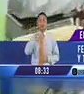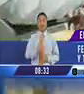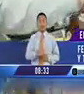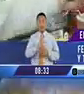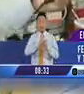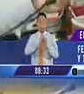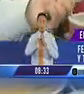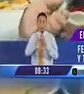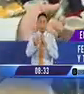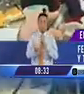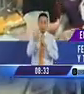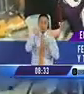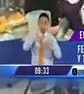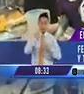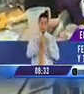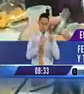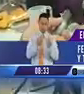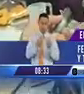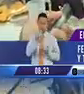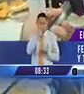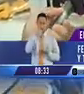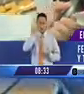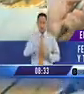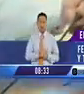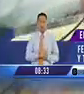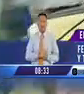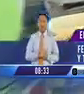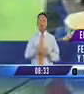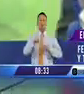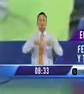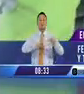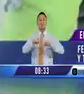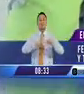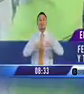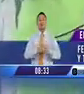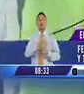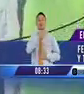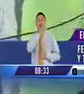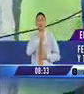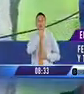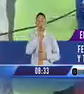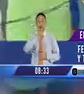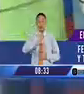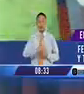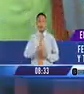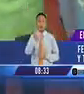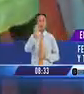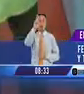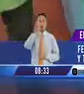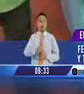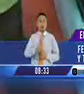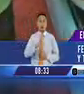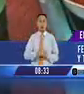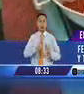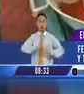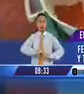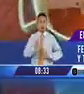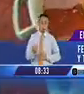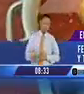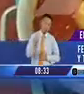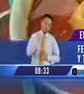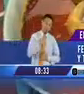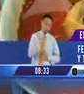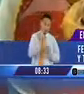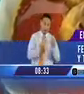cordial invitación a que nos vengan, nos visitan aquí en la administración Eloy Alfaro, en la zona sur. Queremos que nos